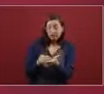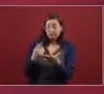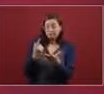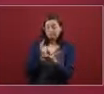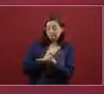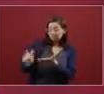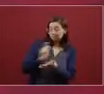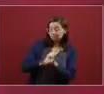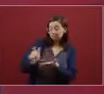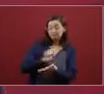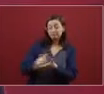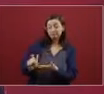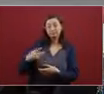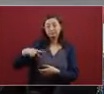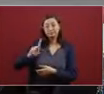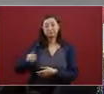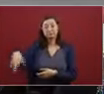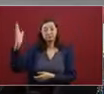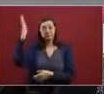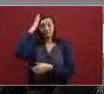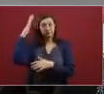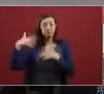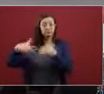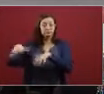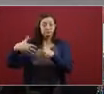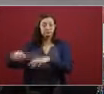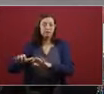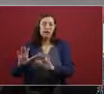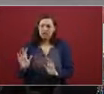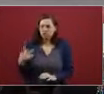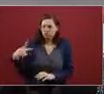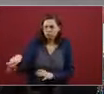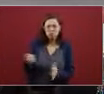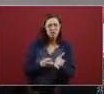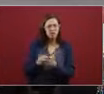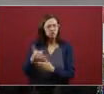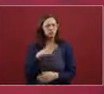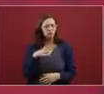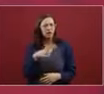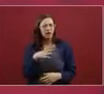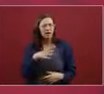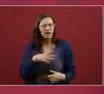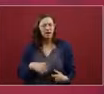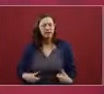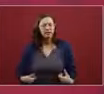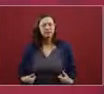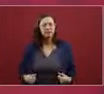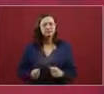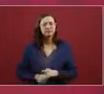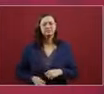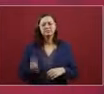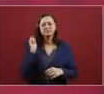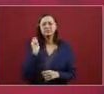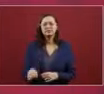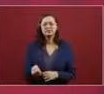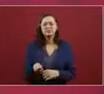nómina y son dirigentes, es un derecho que ellos tienen, el que